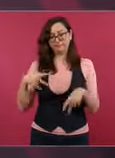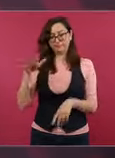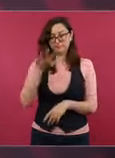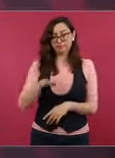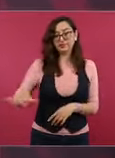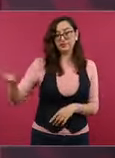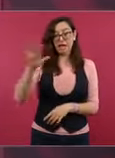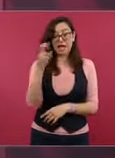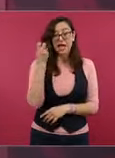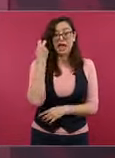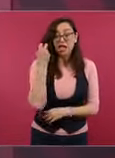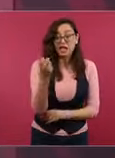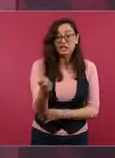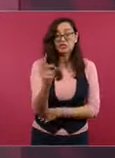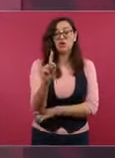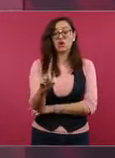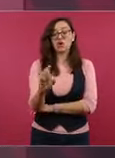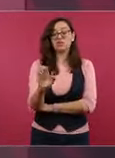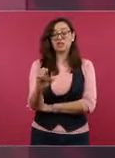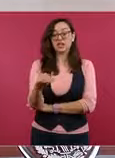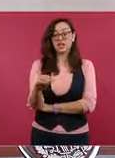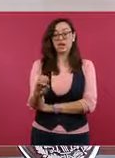Y no hay que tenerle miedo al pueblo.